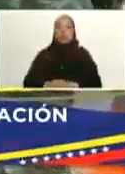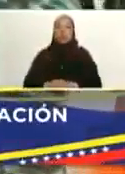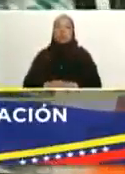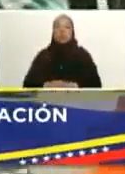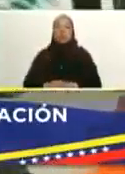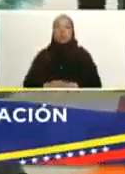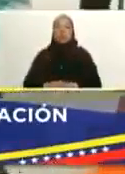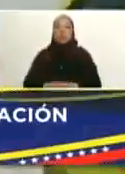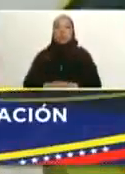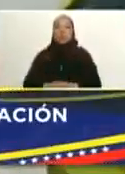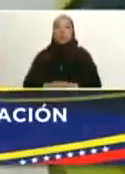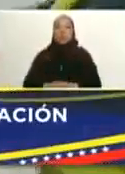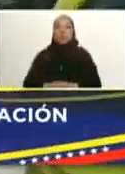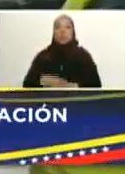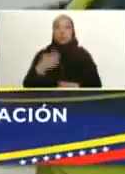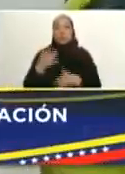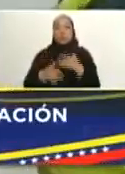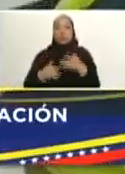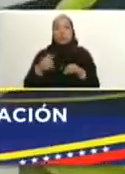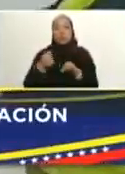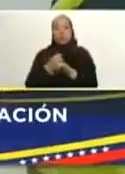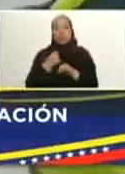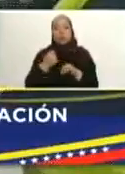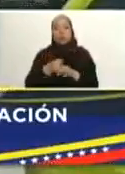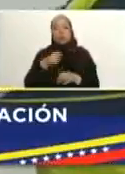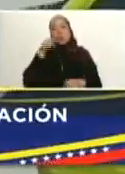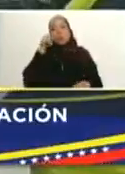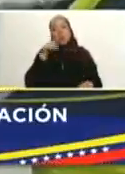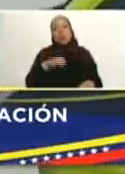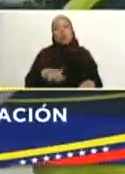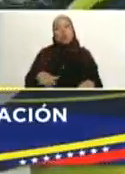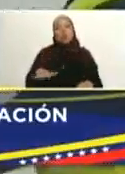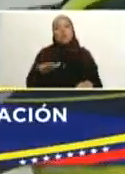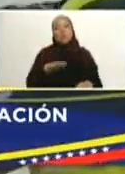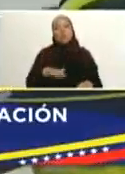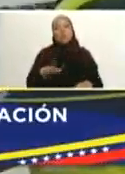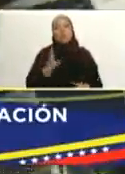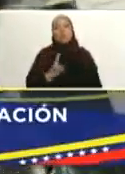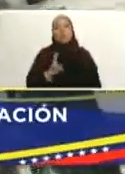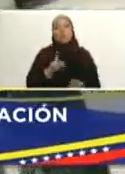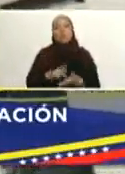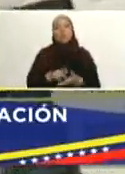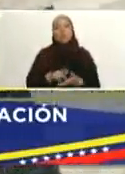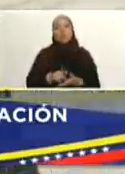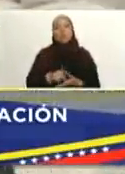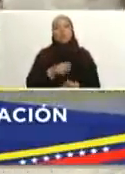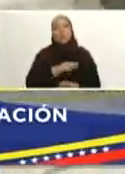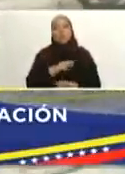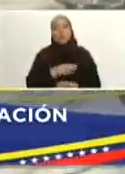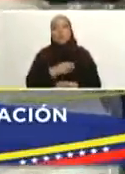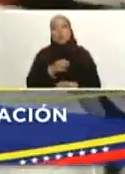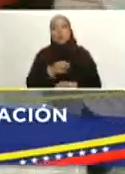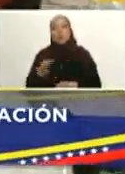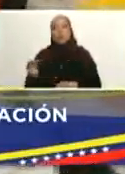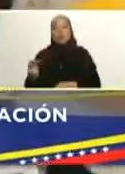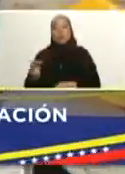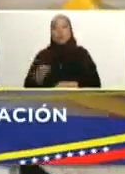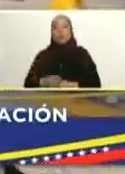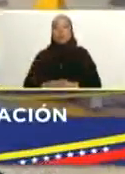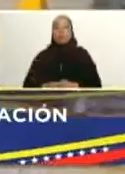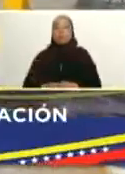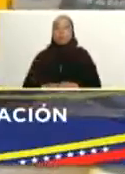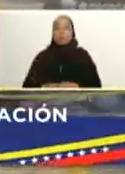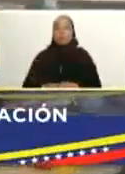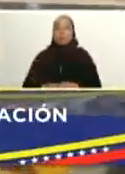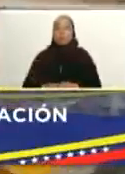más comprometidos con este trabajo, pueblo y Fuerza Armada, y esa es la fórmula perfecta para poder